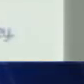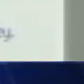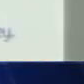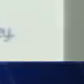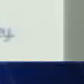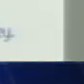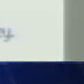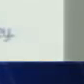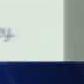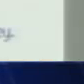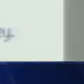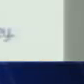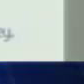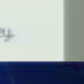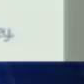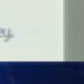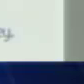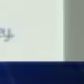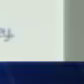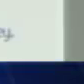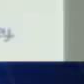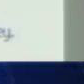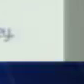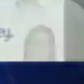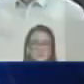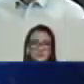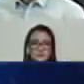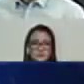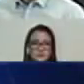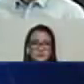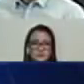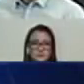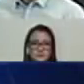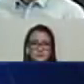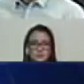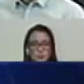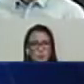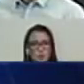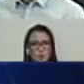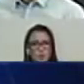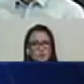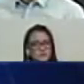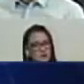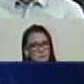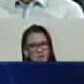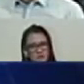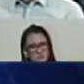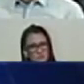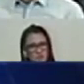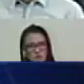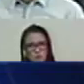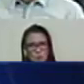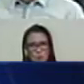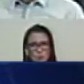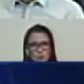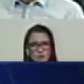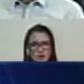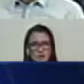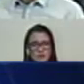Bertucci. 68% el presidente Maduro, 20,2% el candidato que se desmoronó, Henry Falcón,